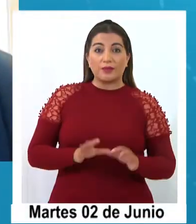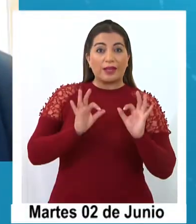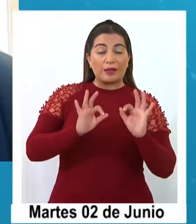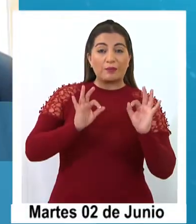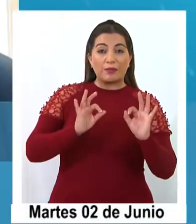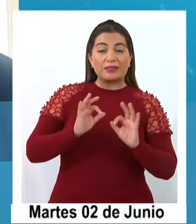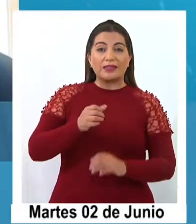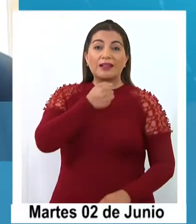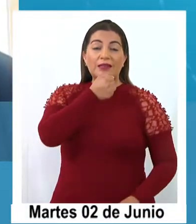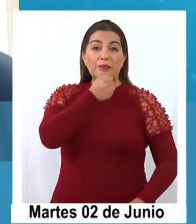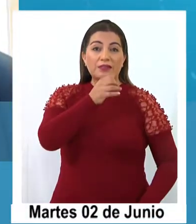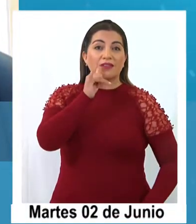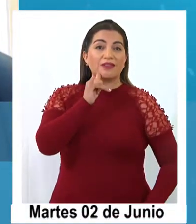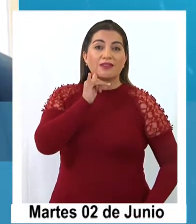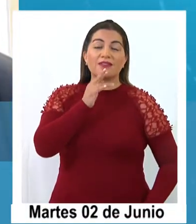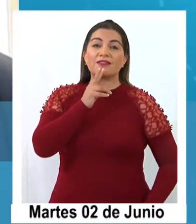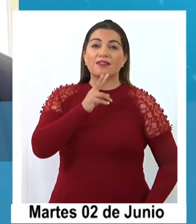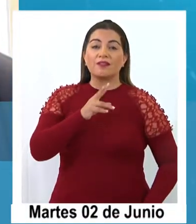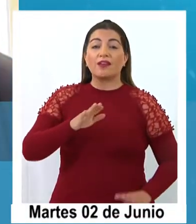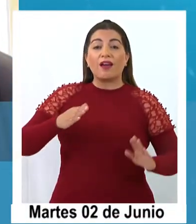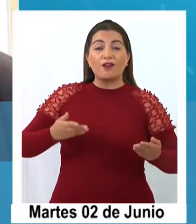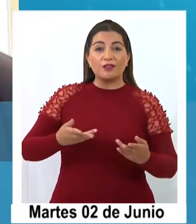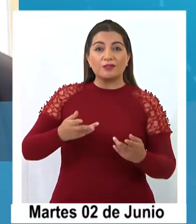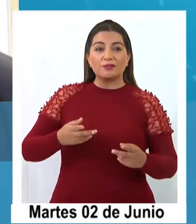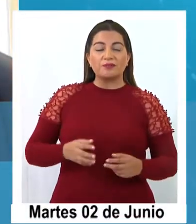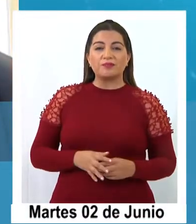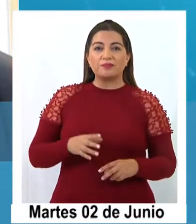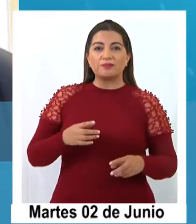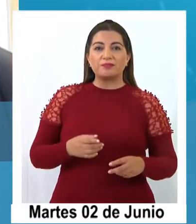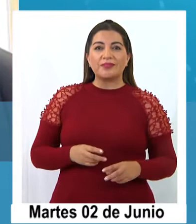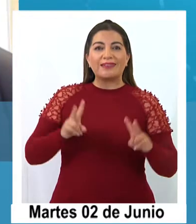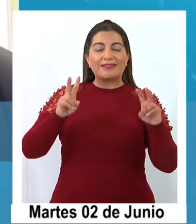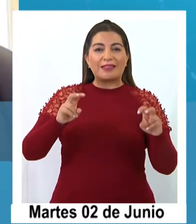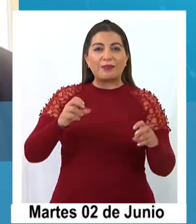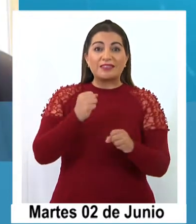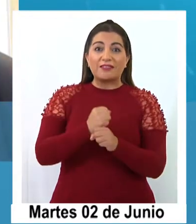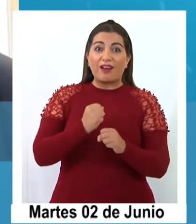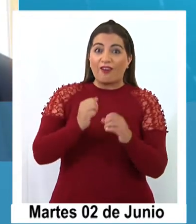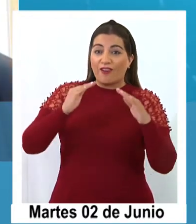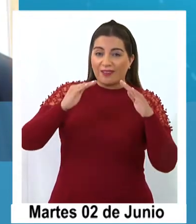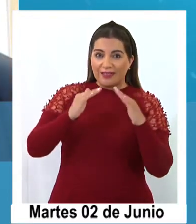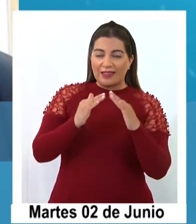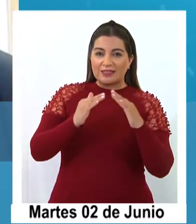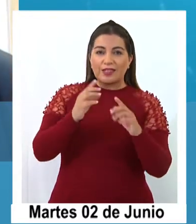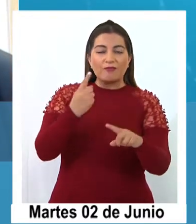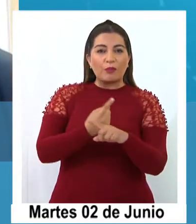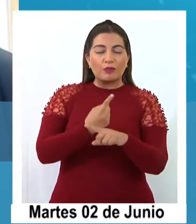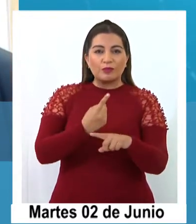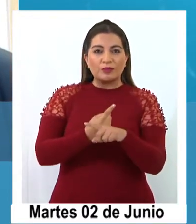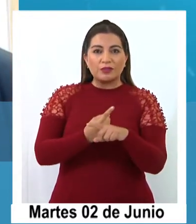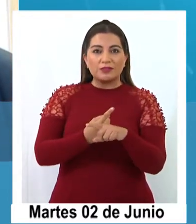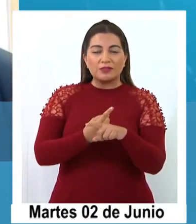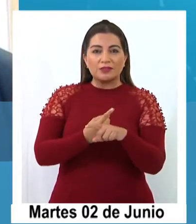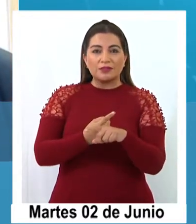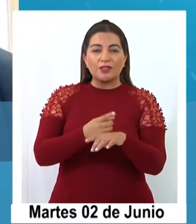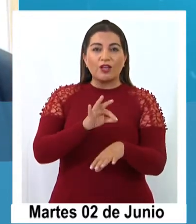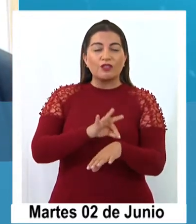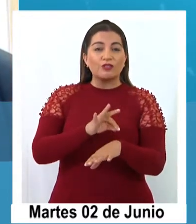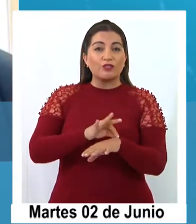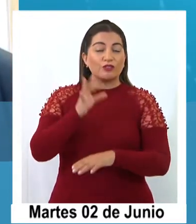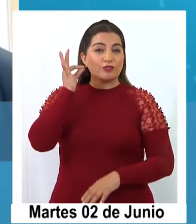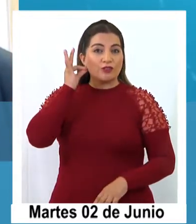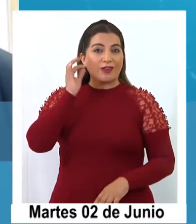especial de prensa en Iquique Televisión en esta oportunidad en la modalidad de teletrabajo vamos a conversar con la